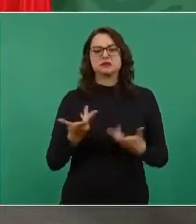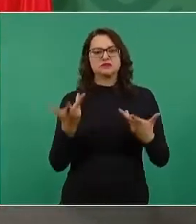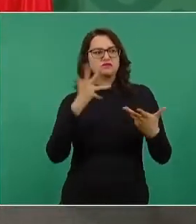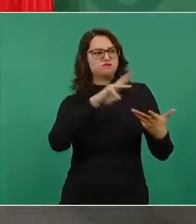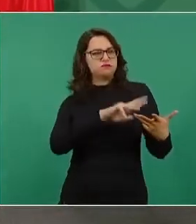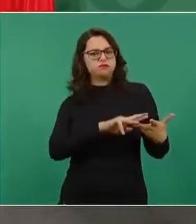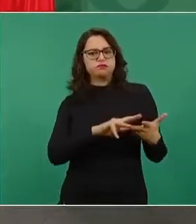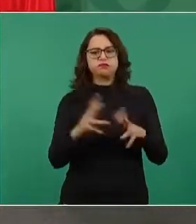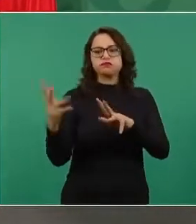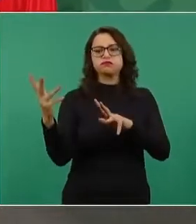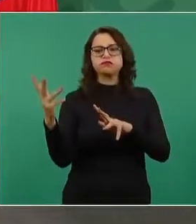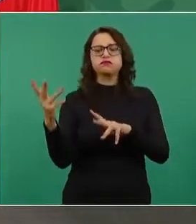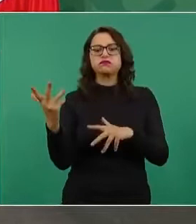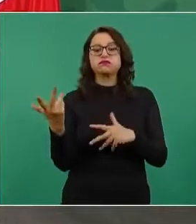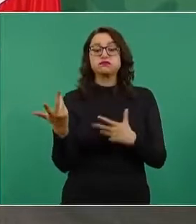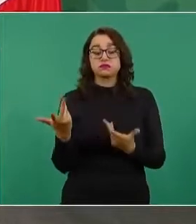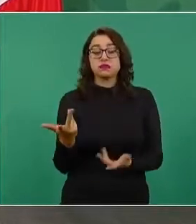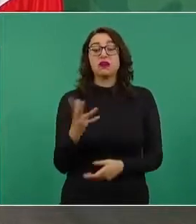violencia.